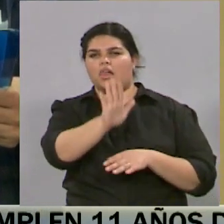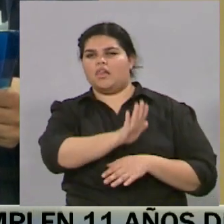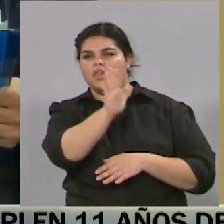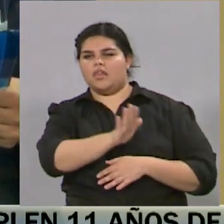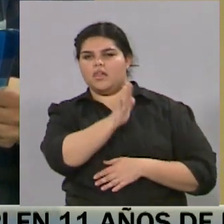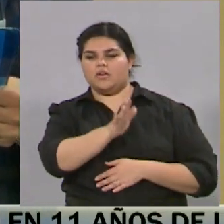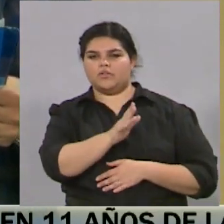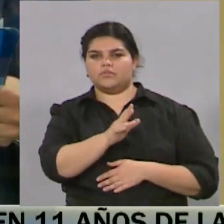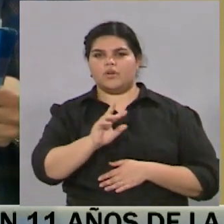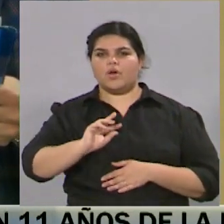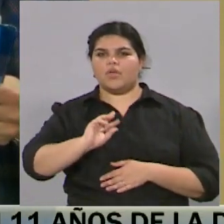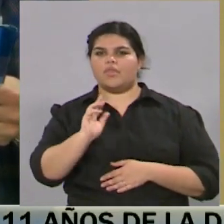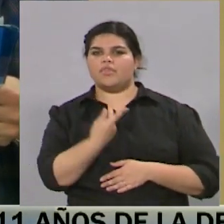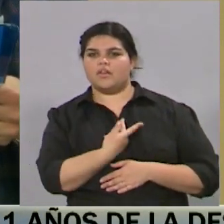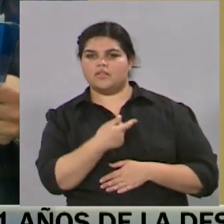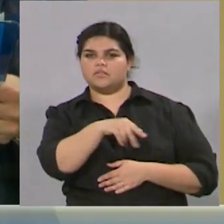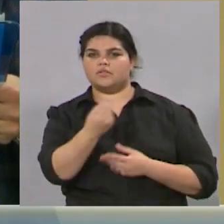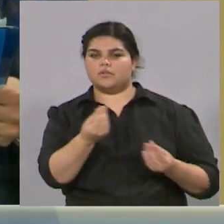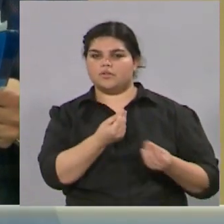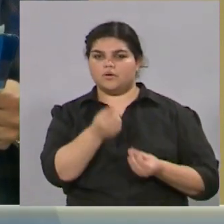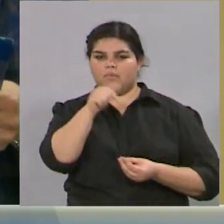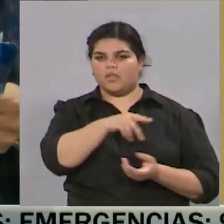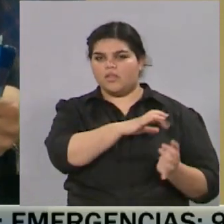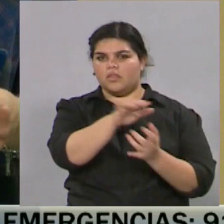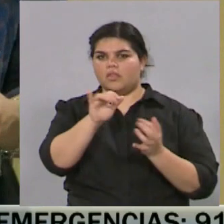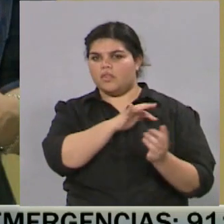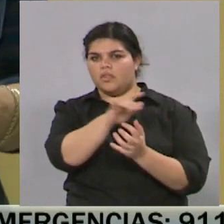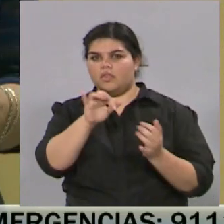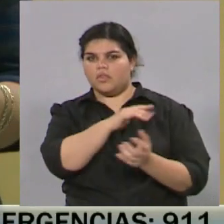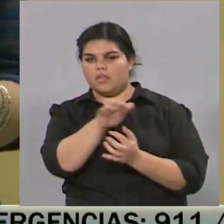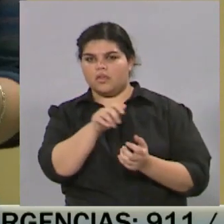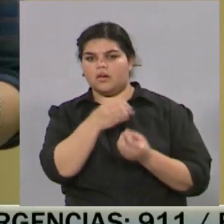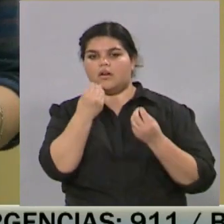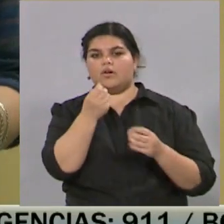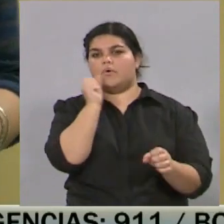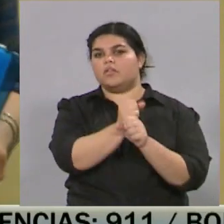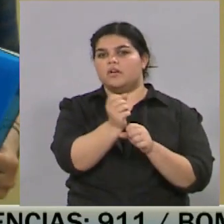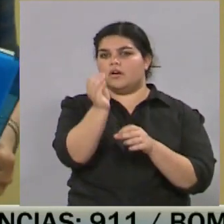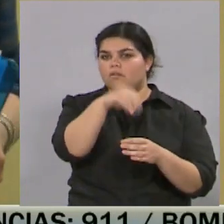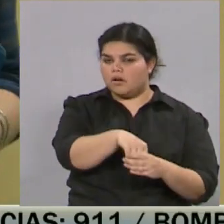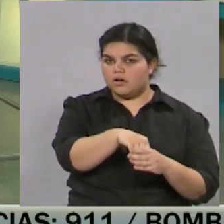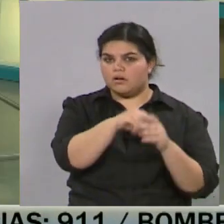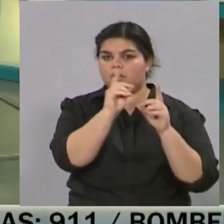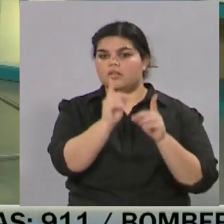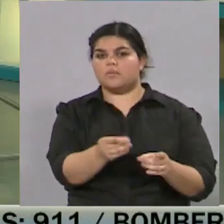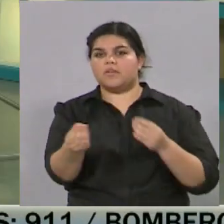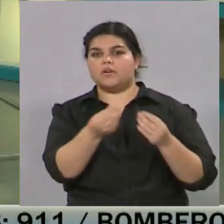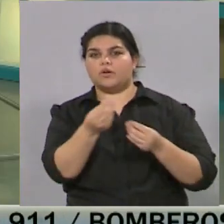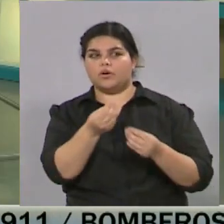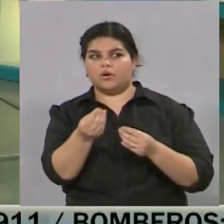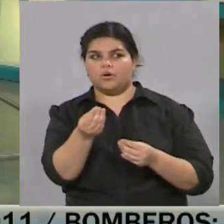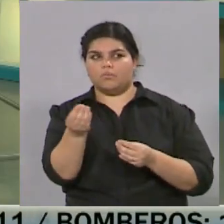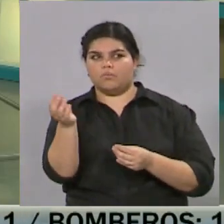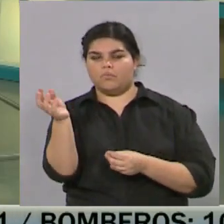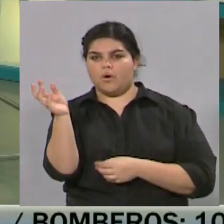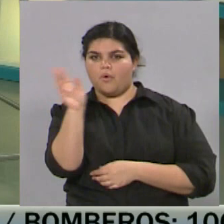viene con bastante debate en estos últimos días. ¿Cómo se da esto en los trabajos? Y también con respecto al cupo laboral femenino. En